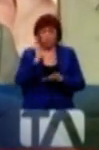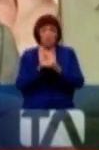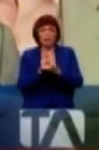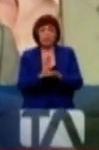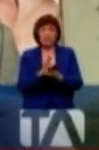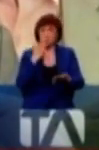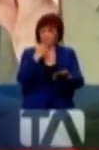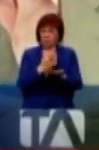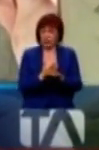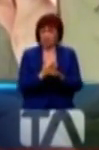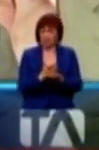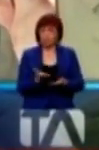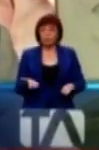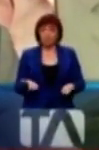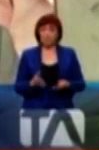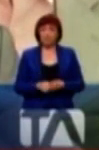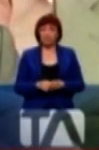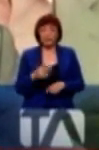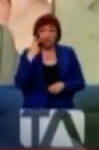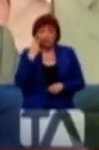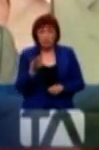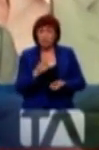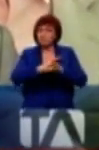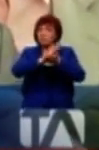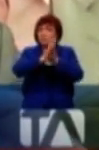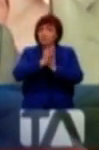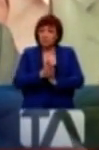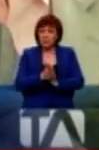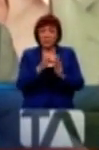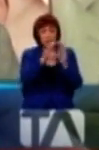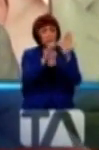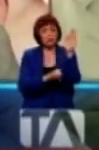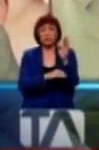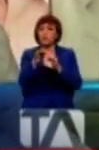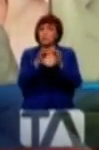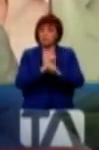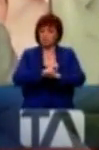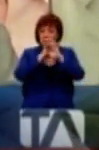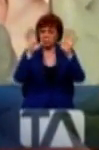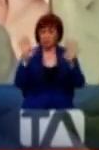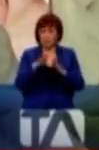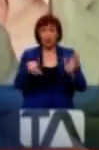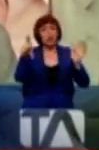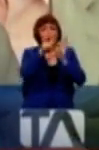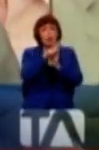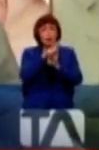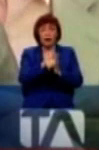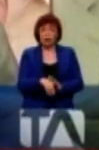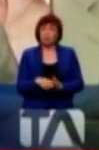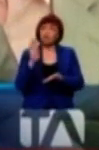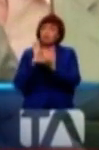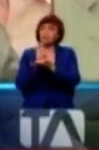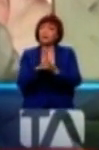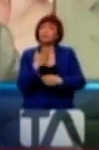es inobservar las disposiciones de la Constitución y de la Ley del Seguro Social, que son varios artículos